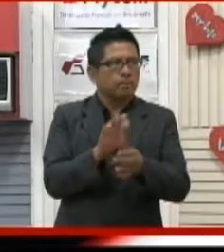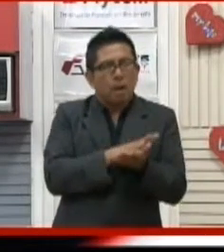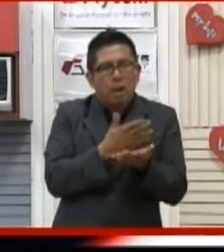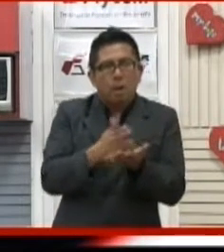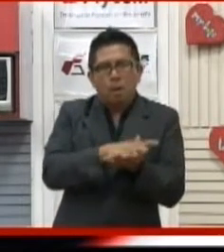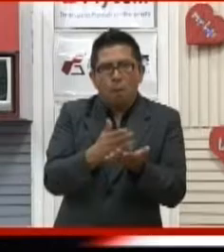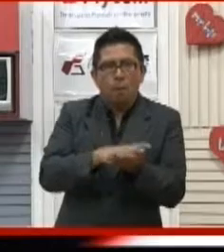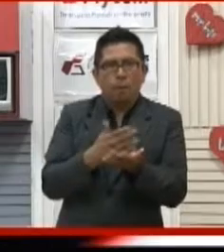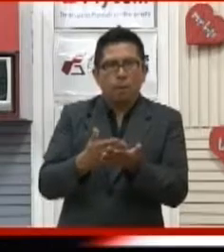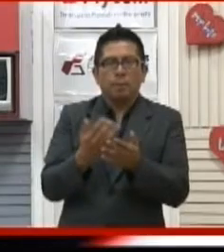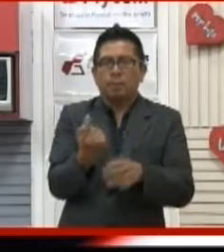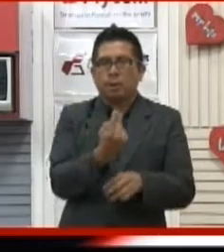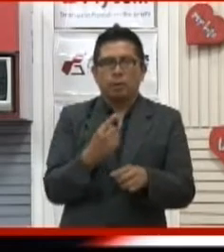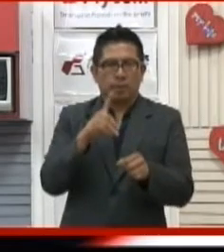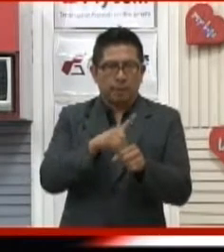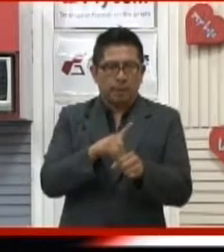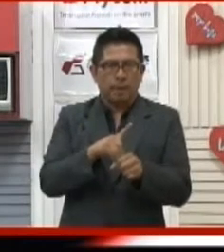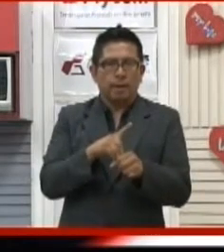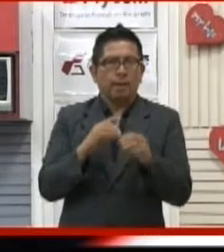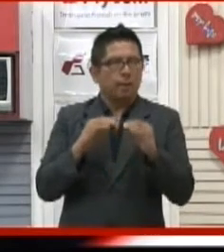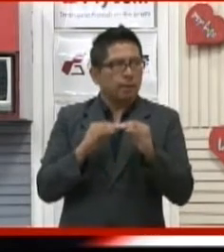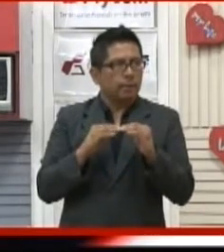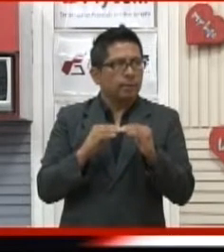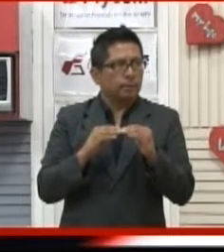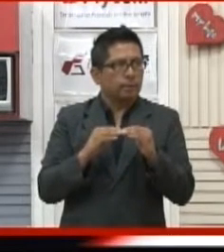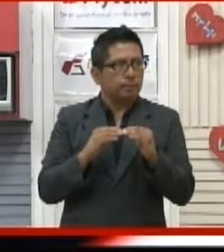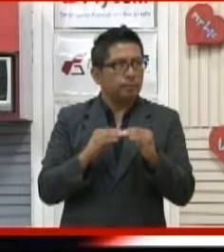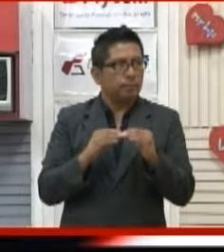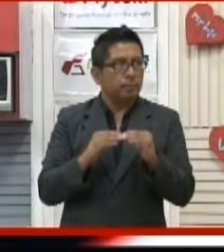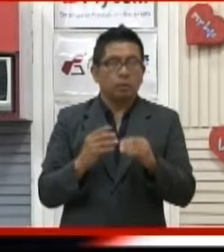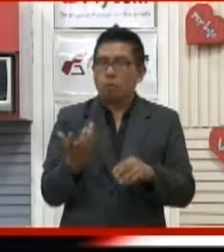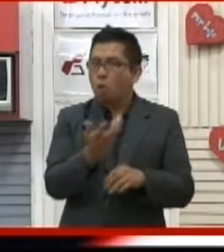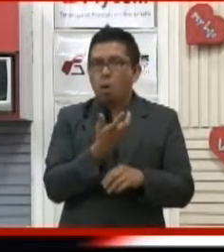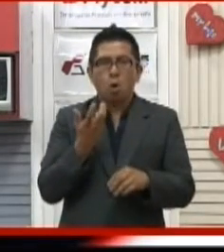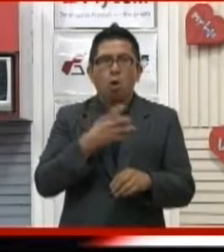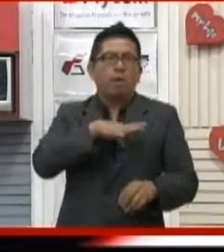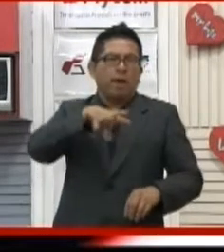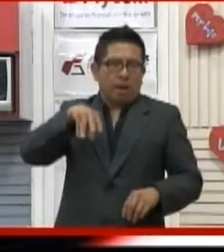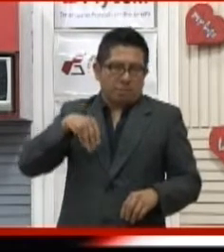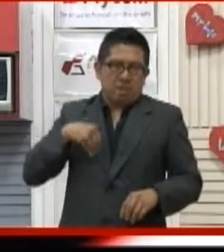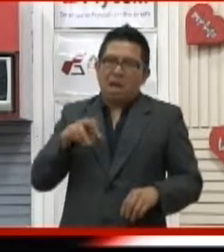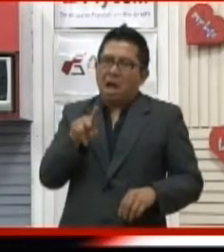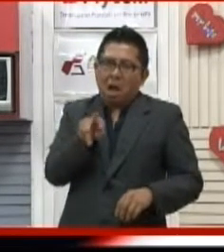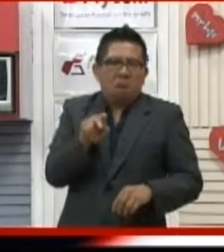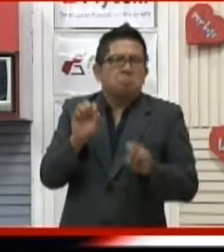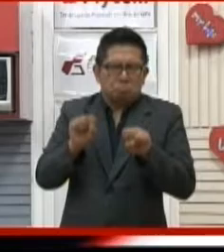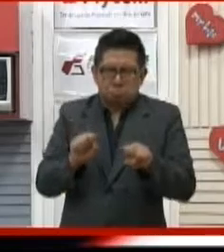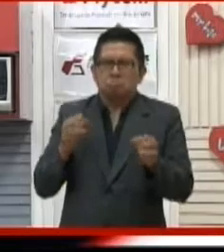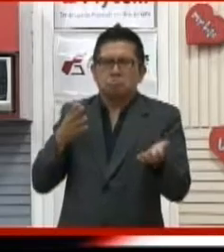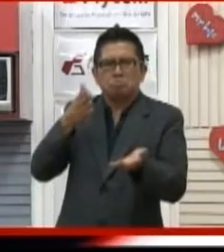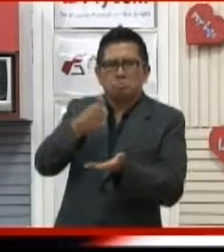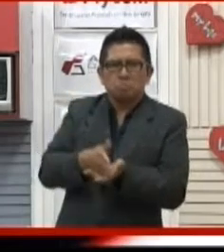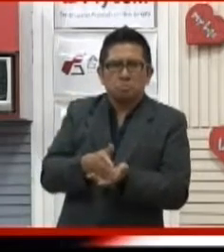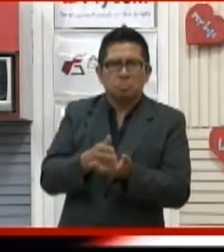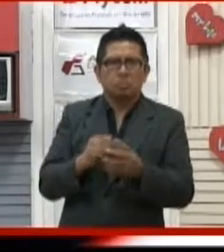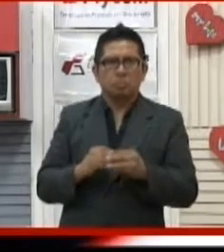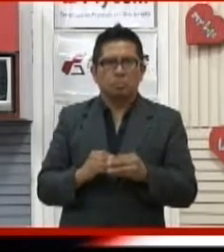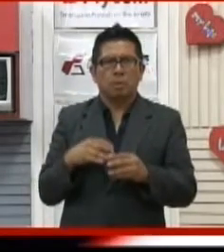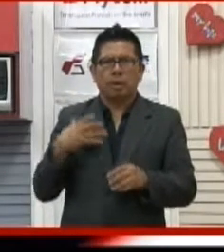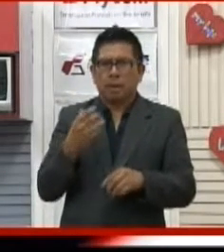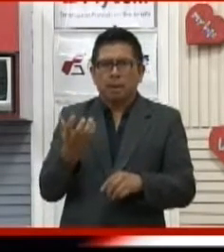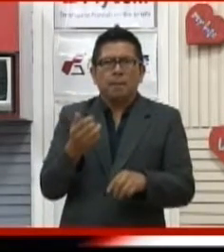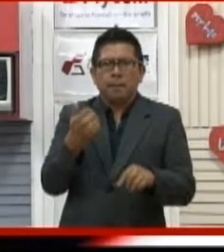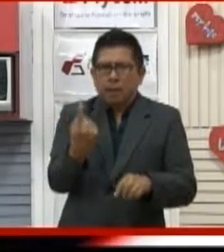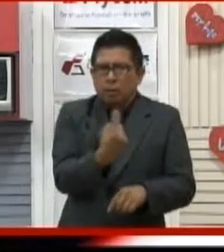con discapacidad, y se han pensado también en los acompañantes, ¿verdad? Que se pongan quizás por unos 5 minutos en nuestros zapatos,